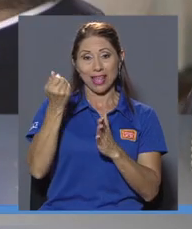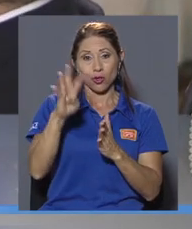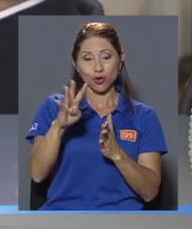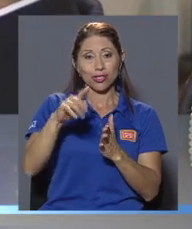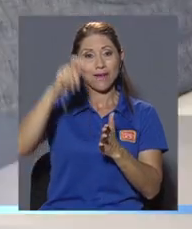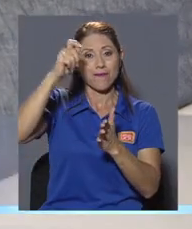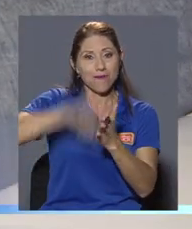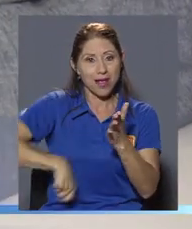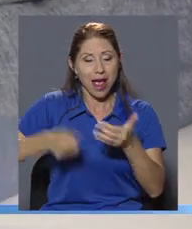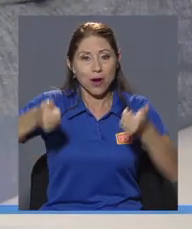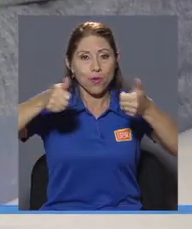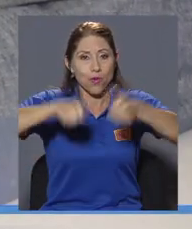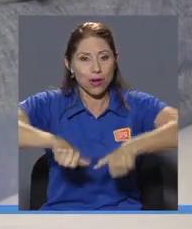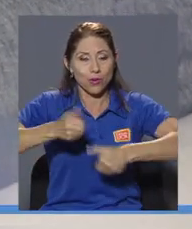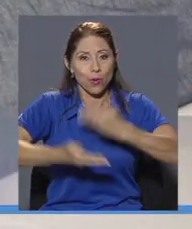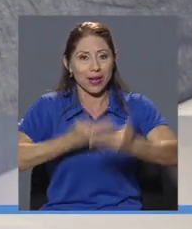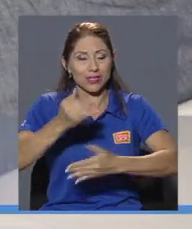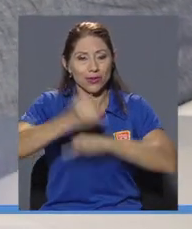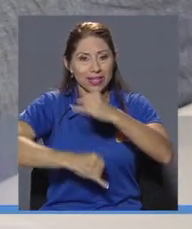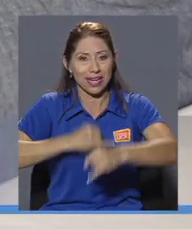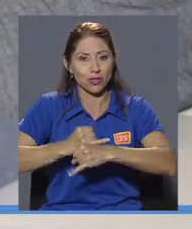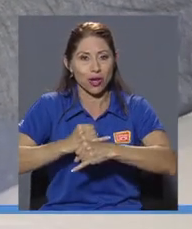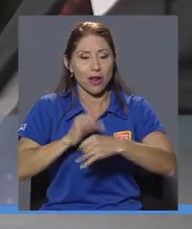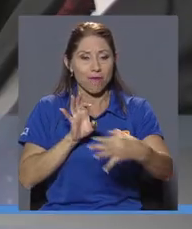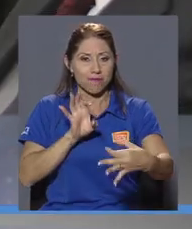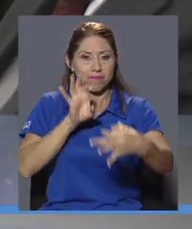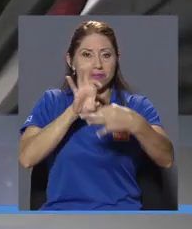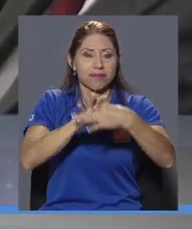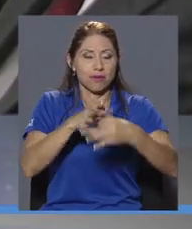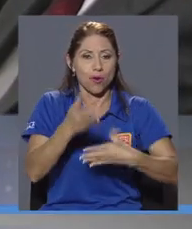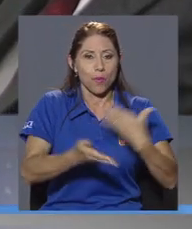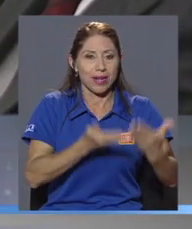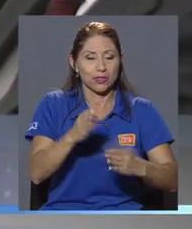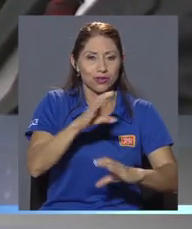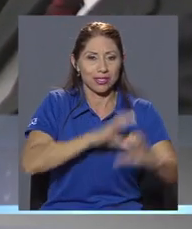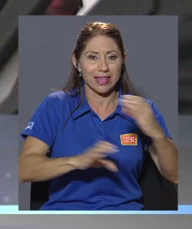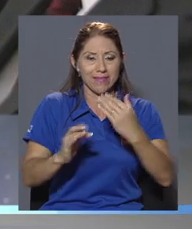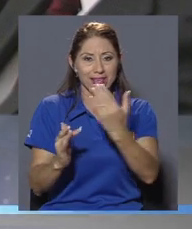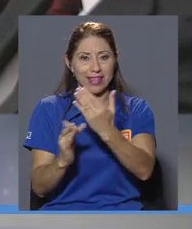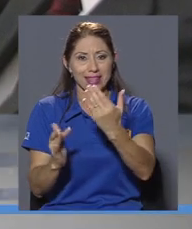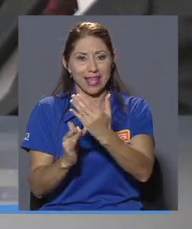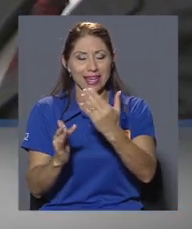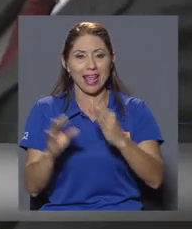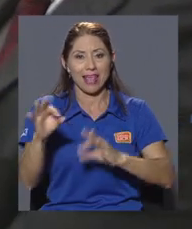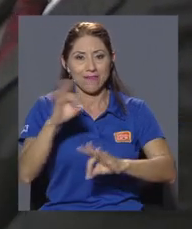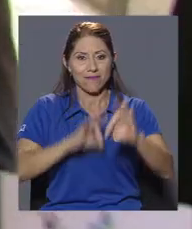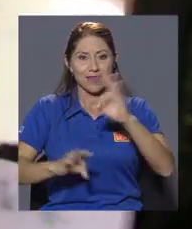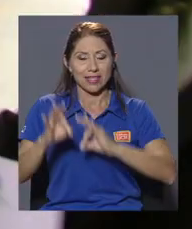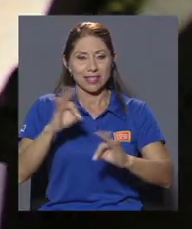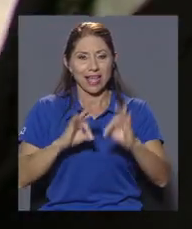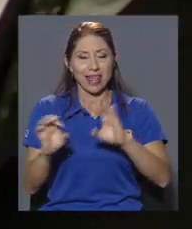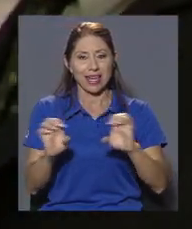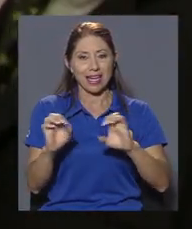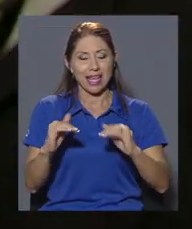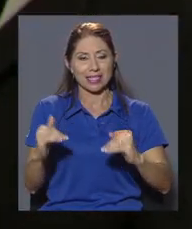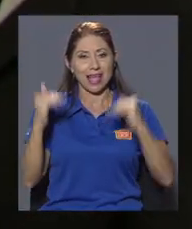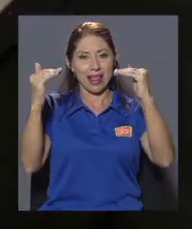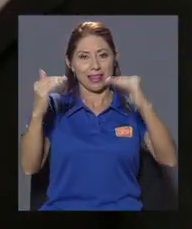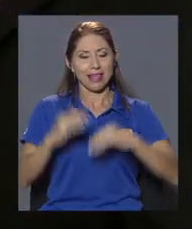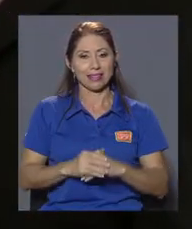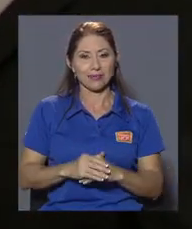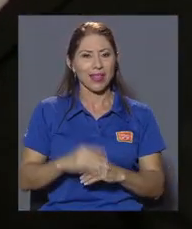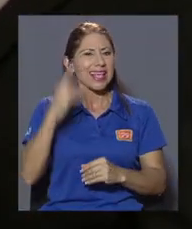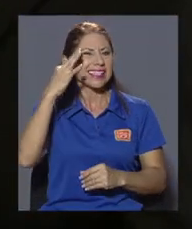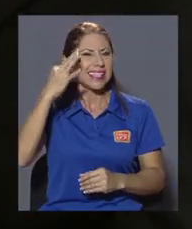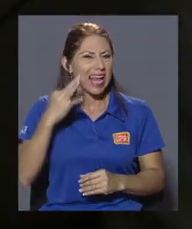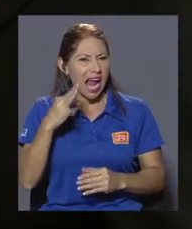cooperación internacional con el fin de establecer vínculos en el campo de cooperación científica y técnica en física de altas energías.